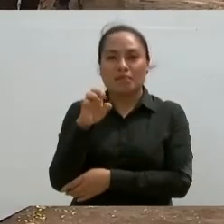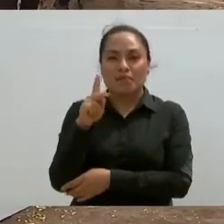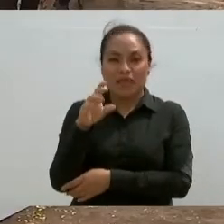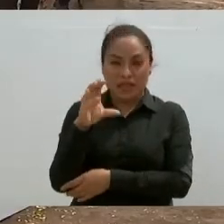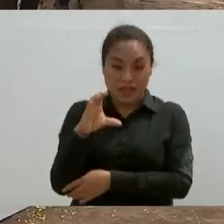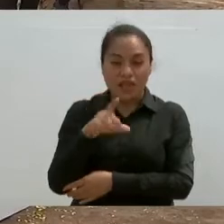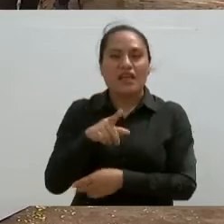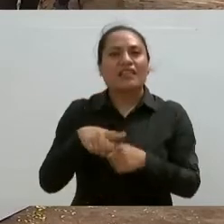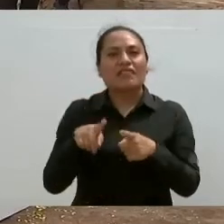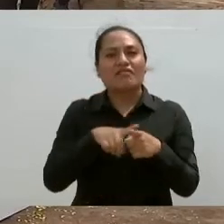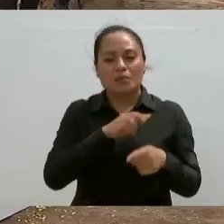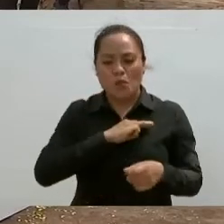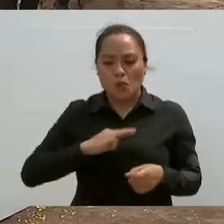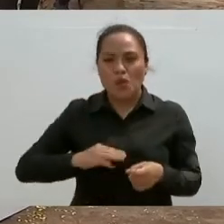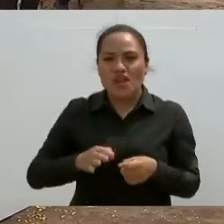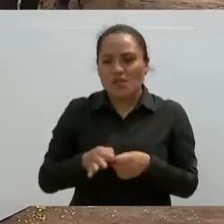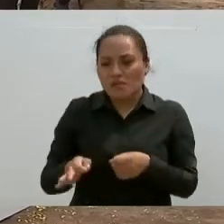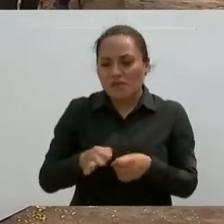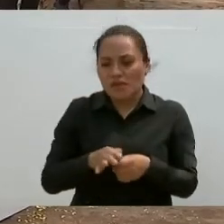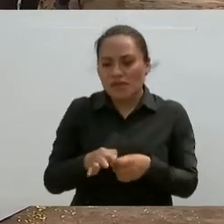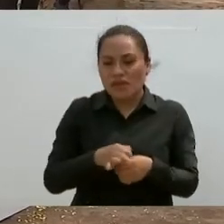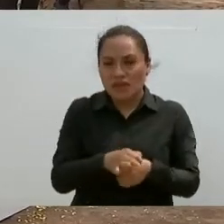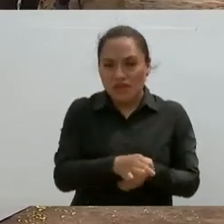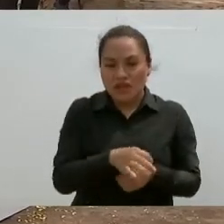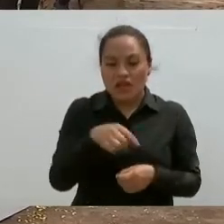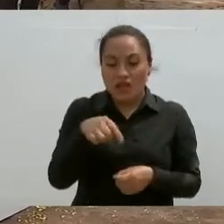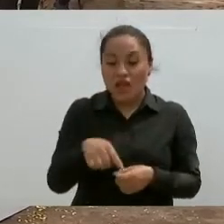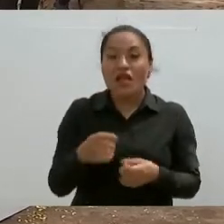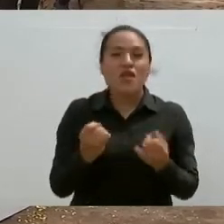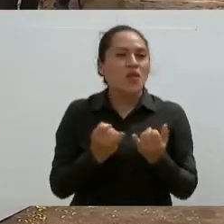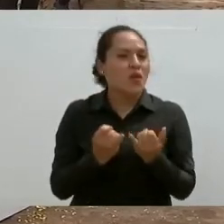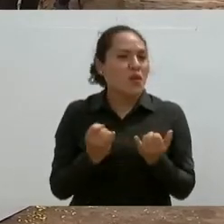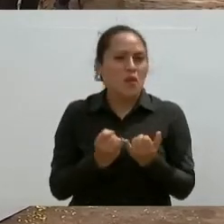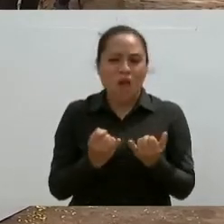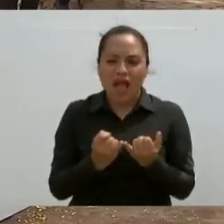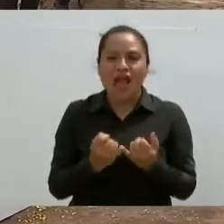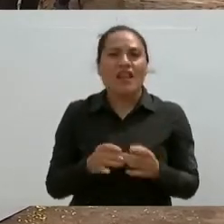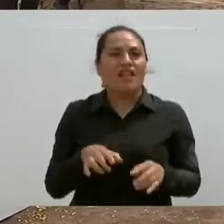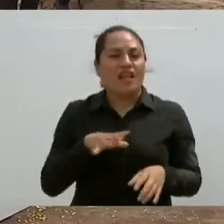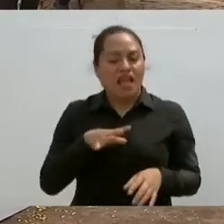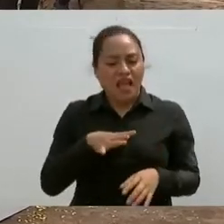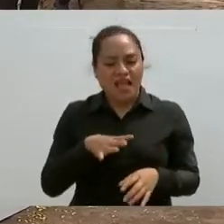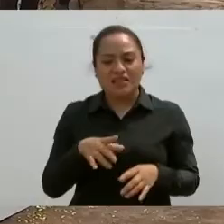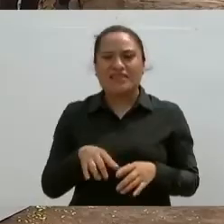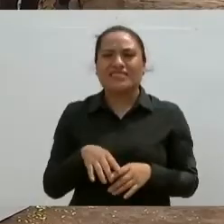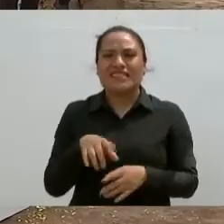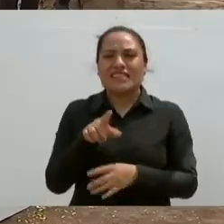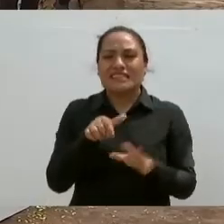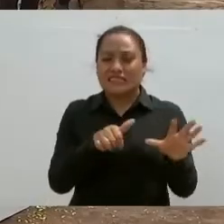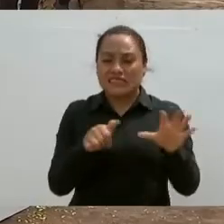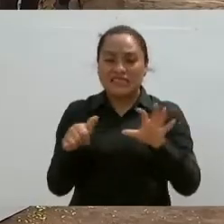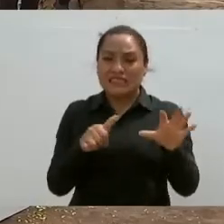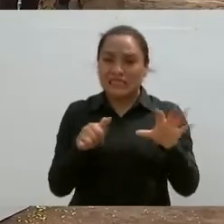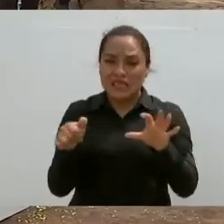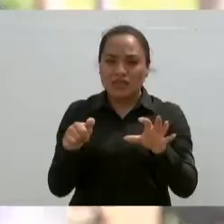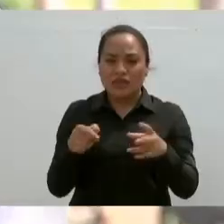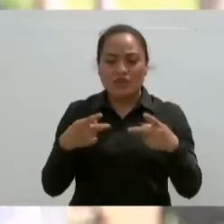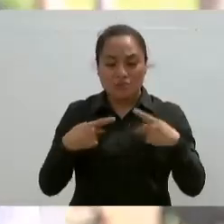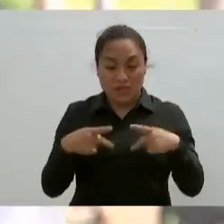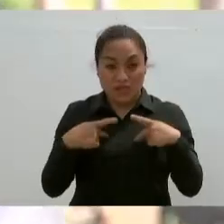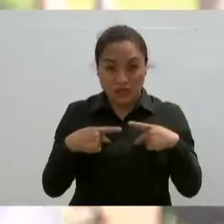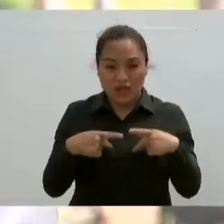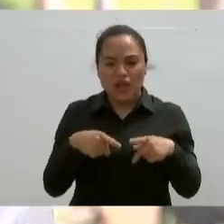municipios. Aquí, en efecto, hay casi 600